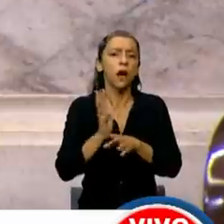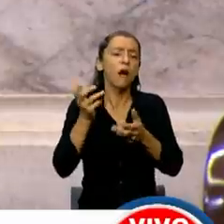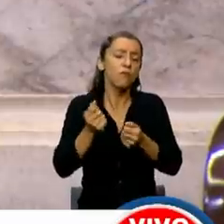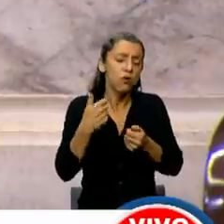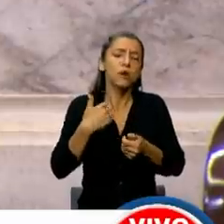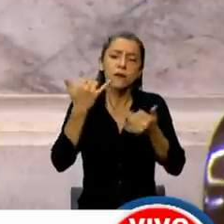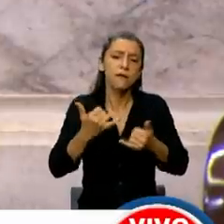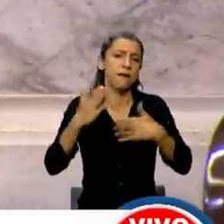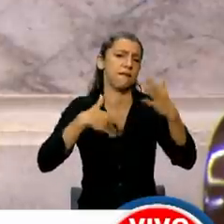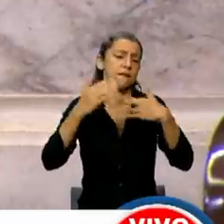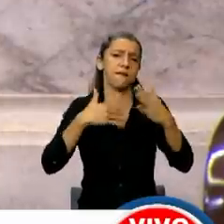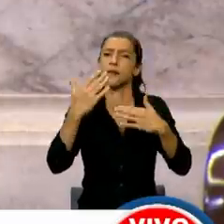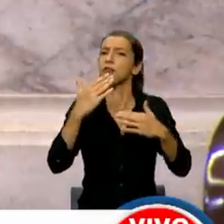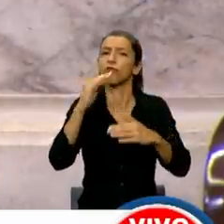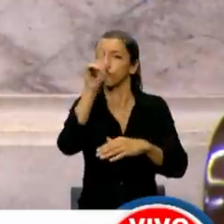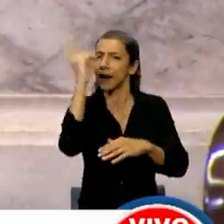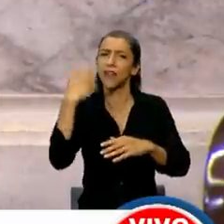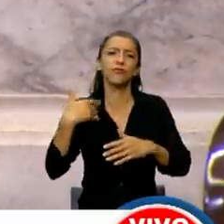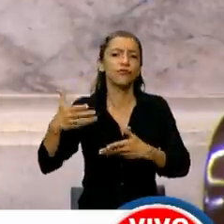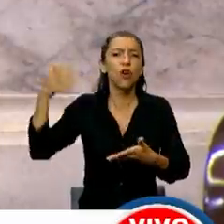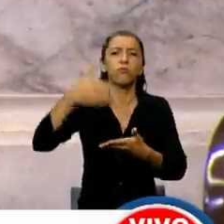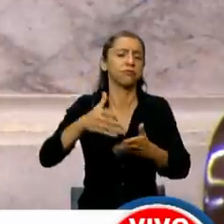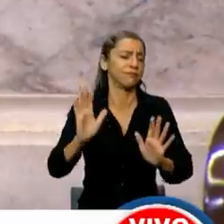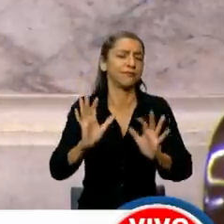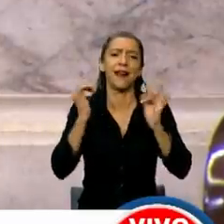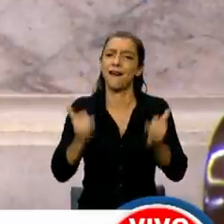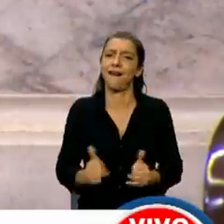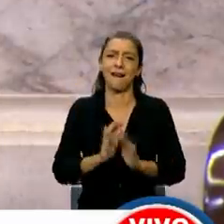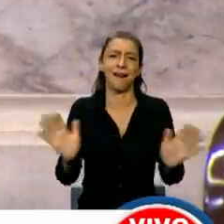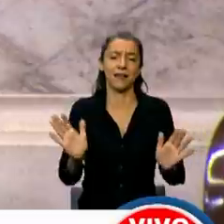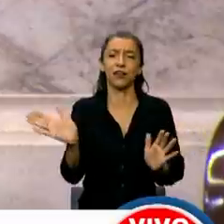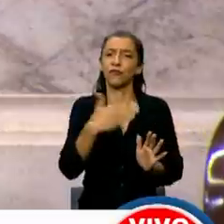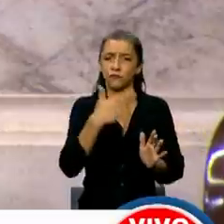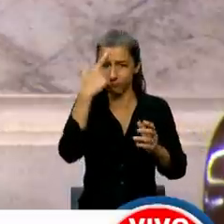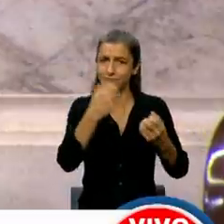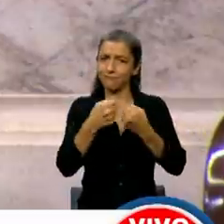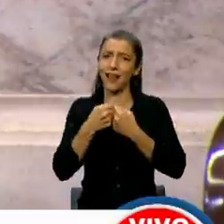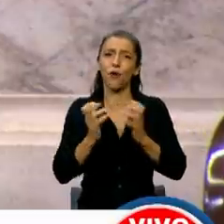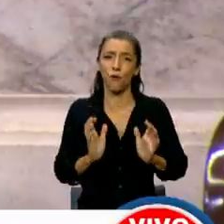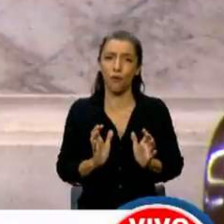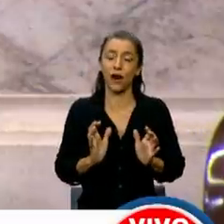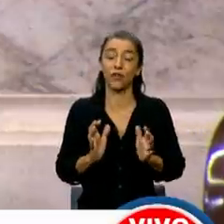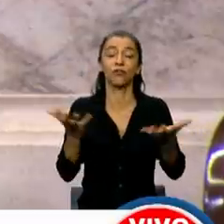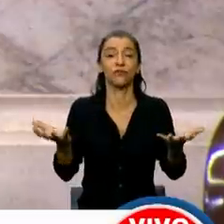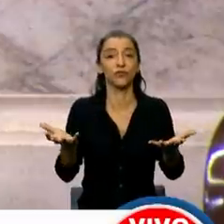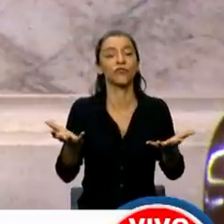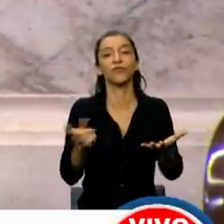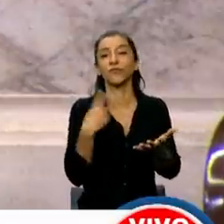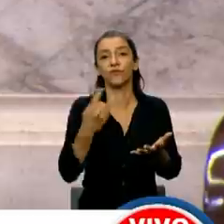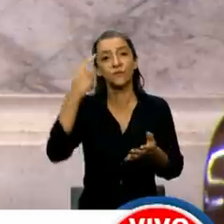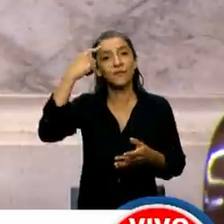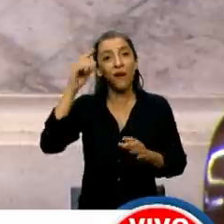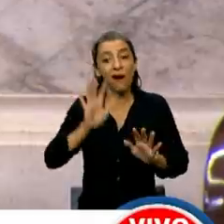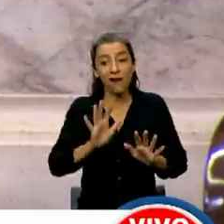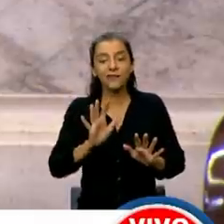sin importar el color político en ese sentido creo que todo esto es imposible si no lo